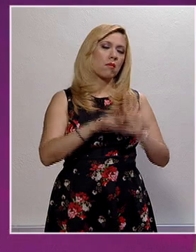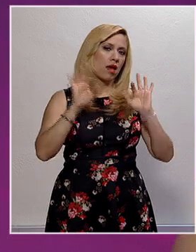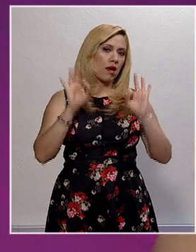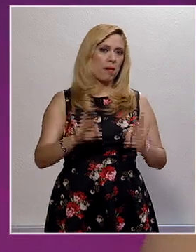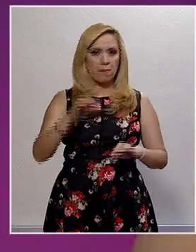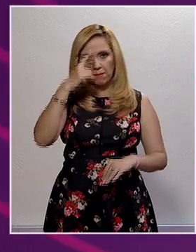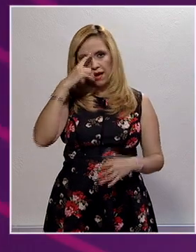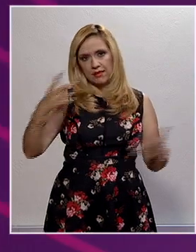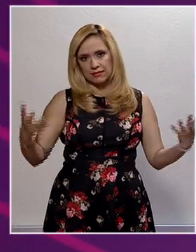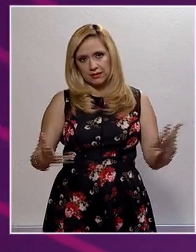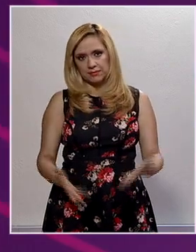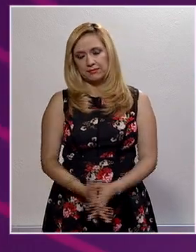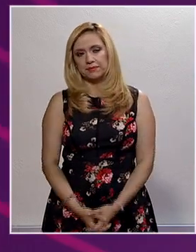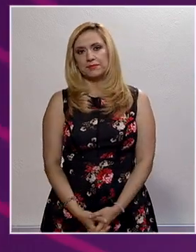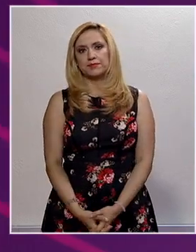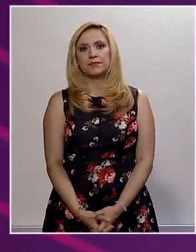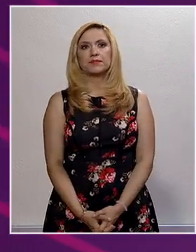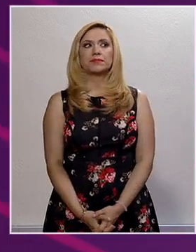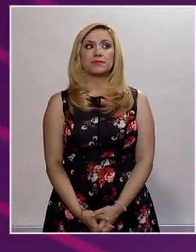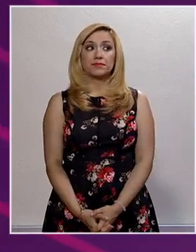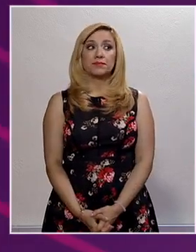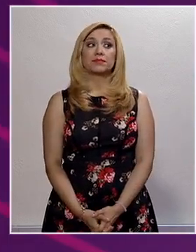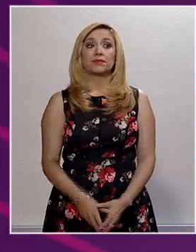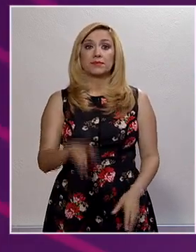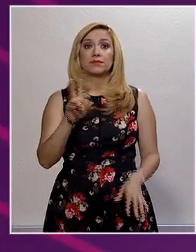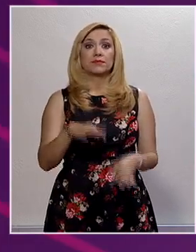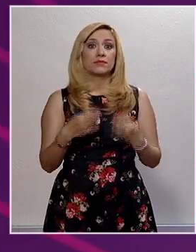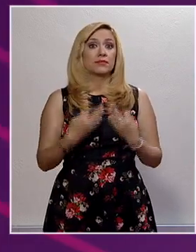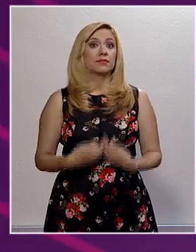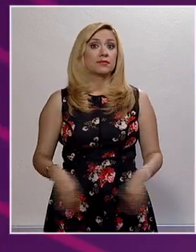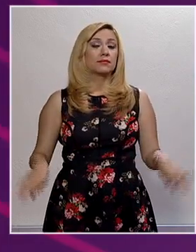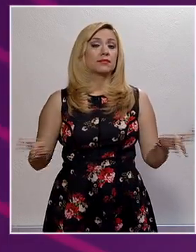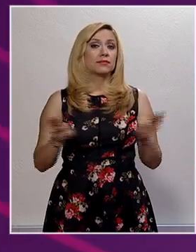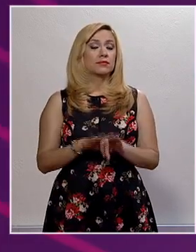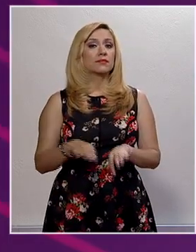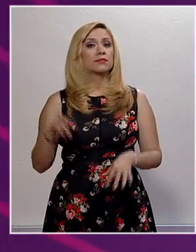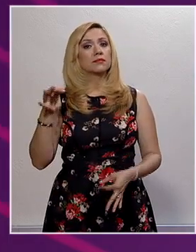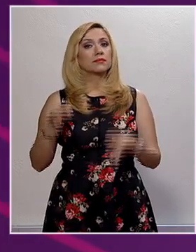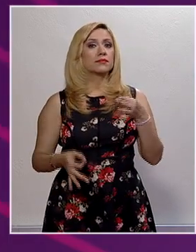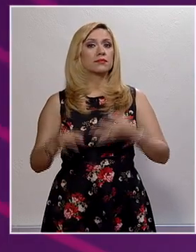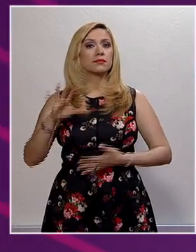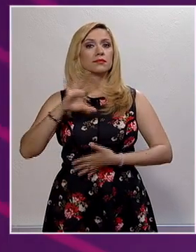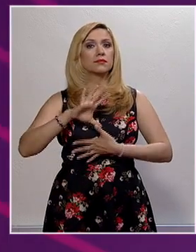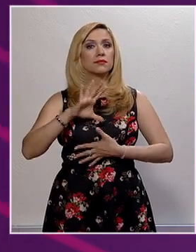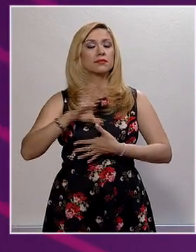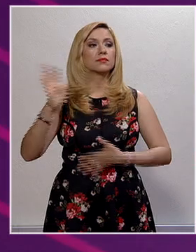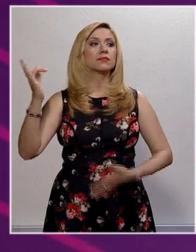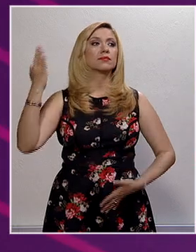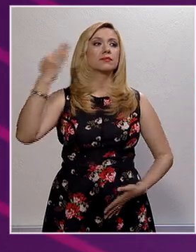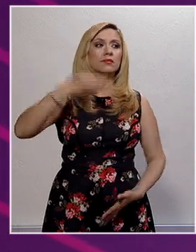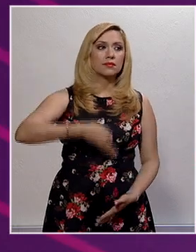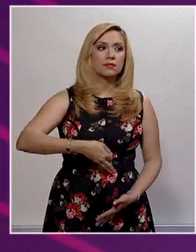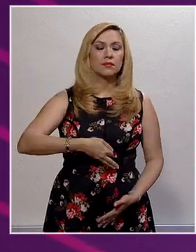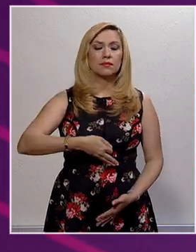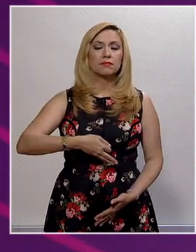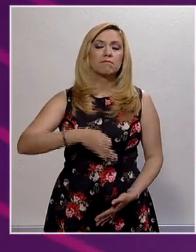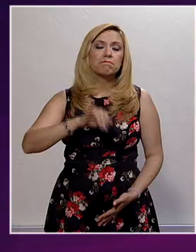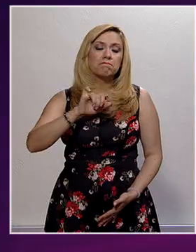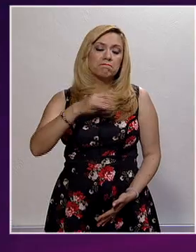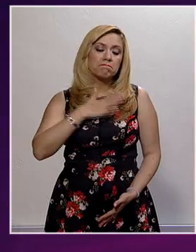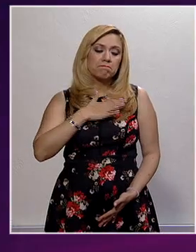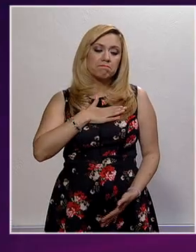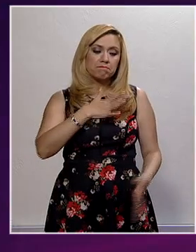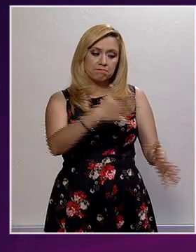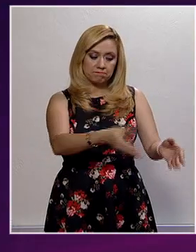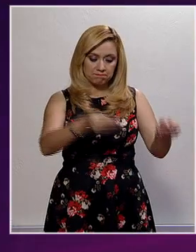esos efectos. Claro. Sí, sin duda, ¿no? Fue relevante, muy relevante que la Corte Interamericana aceptara que tenía competencia para